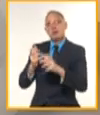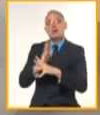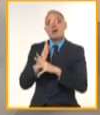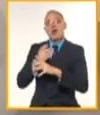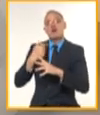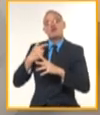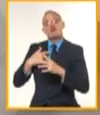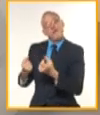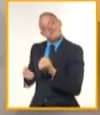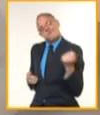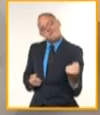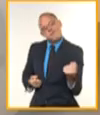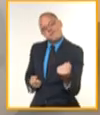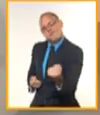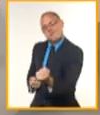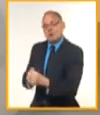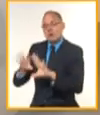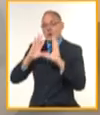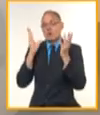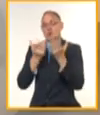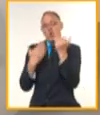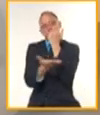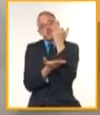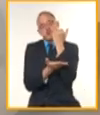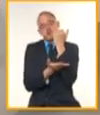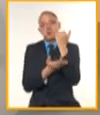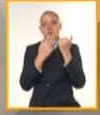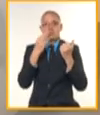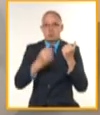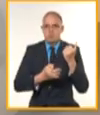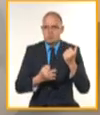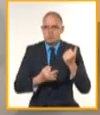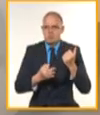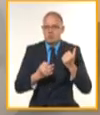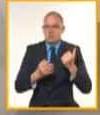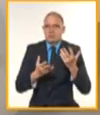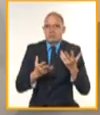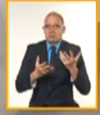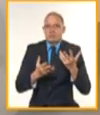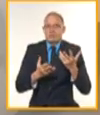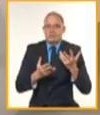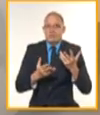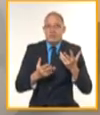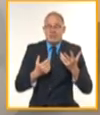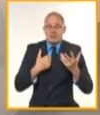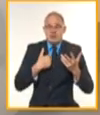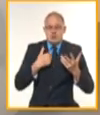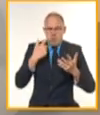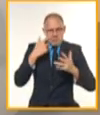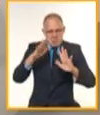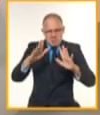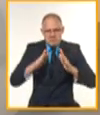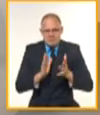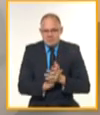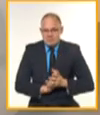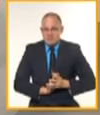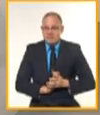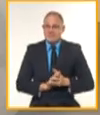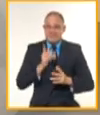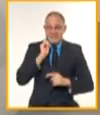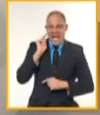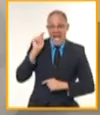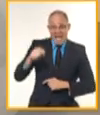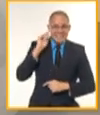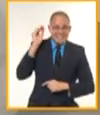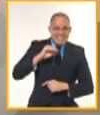que resultó la gran estafa del año en Argentina y en el mundo. Y me llama la atención grandemente, dentro de sus seguidores está por supuesto el